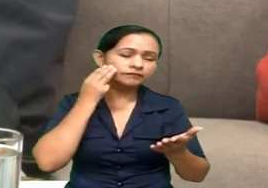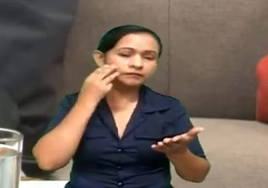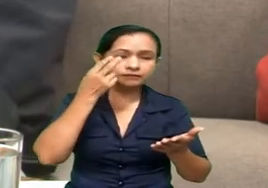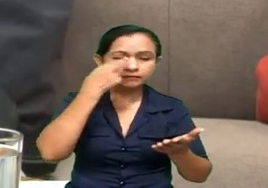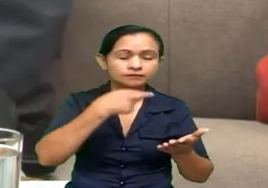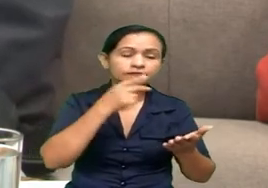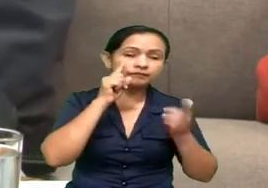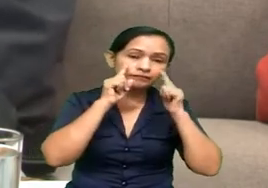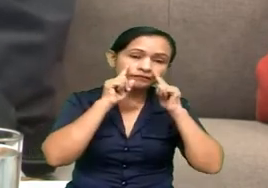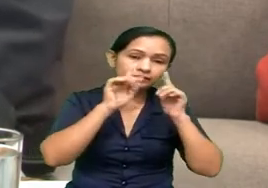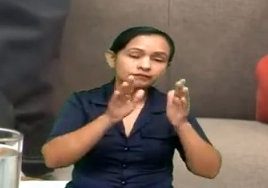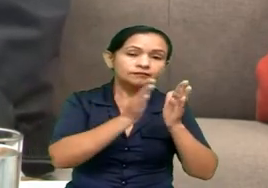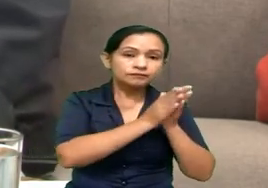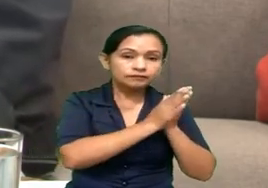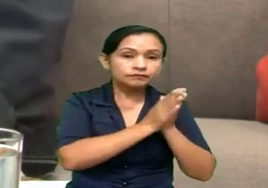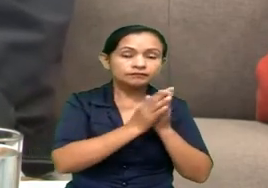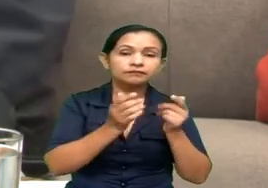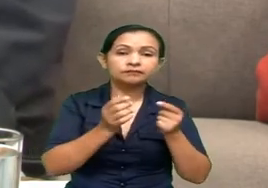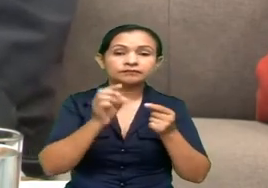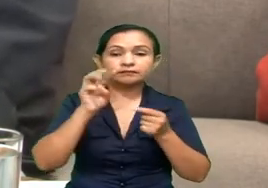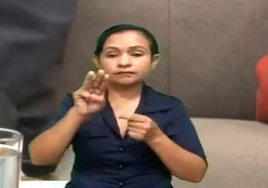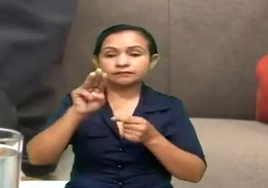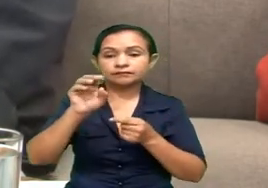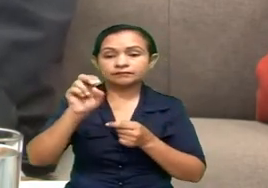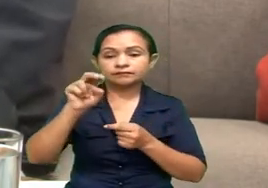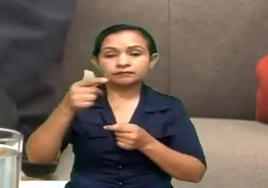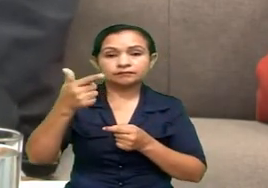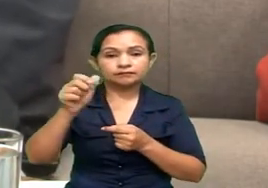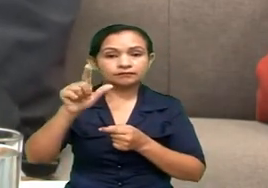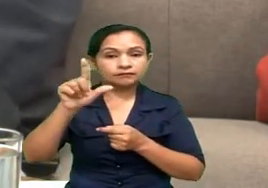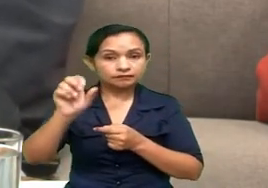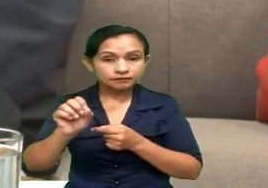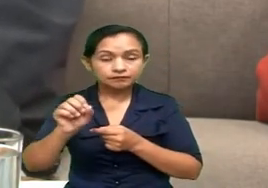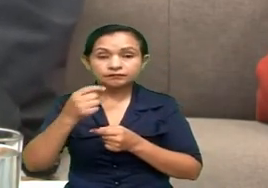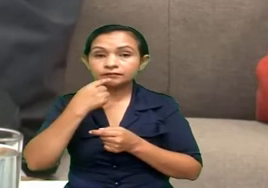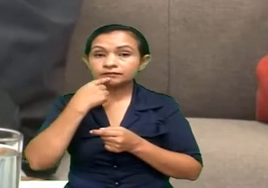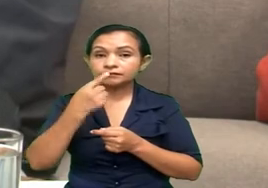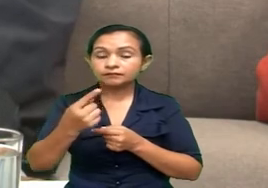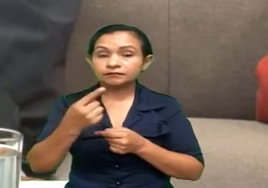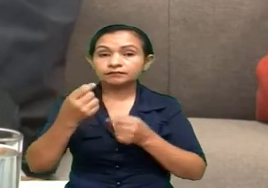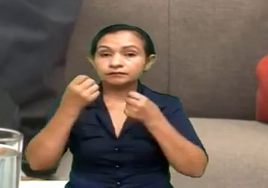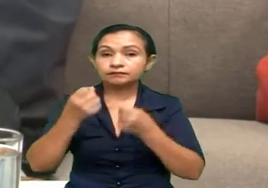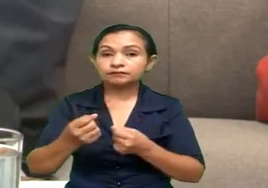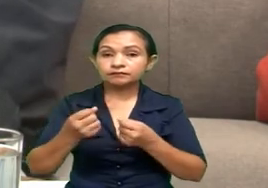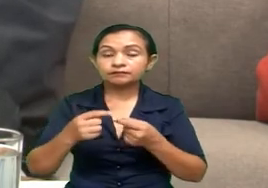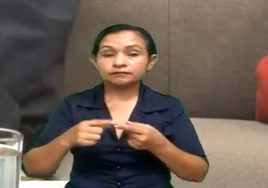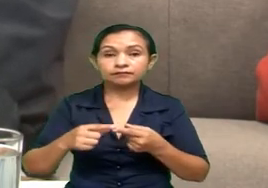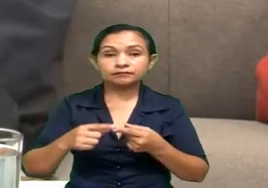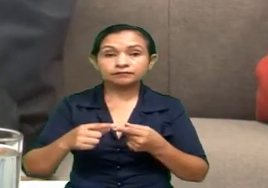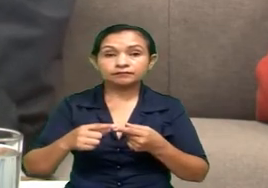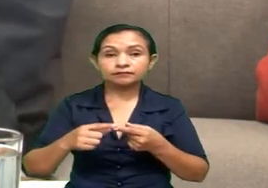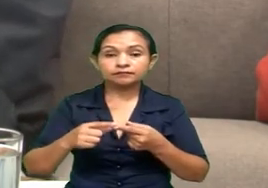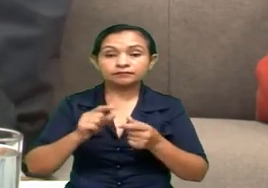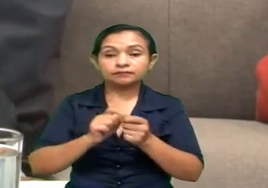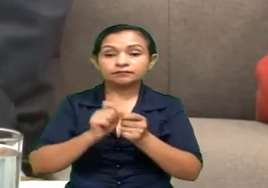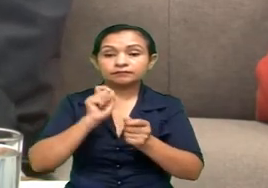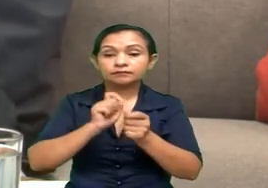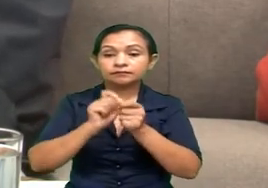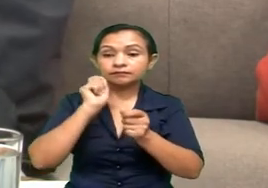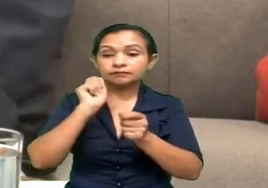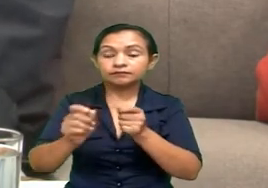Y el maestro Mongalo y Rubio lo que dijo fue, porque después que incendió la